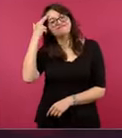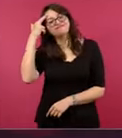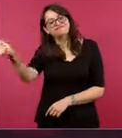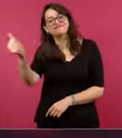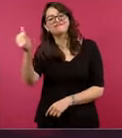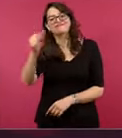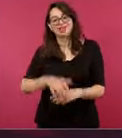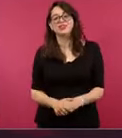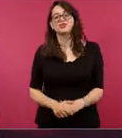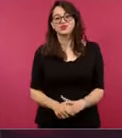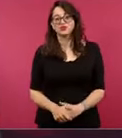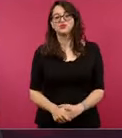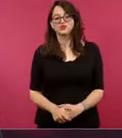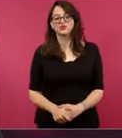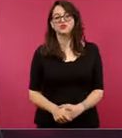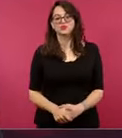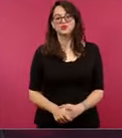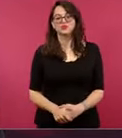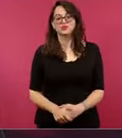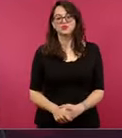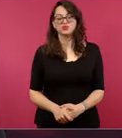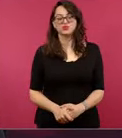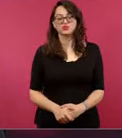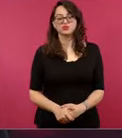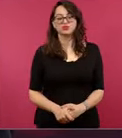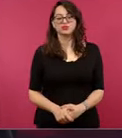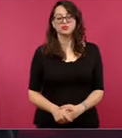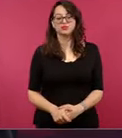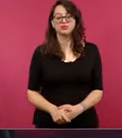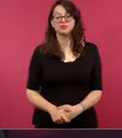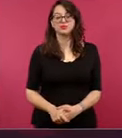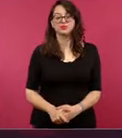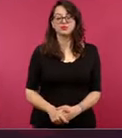En otros países en donde